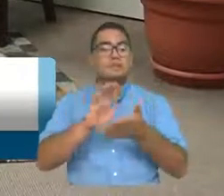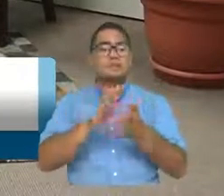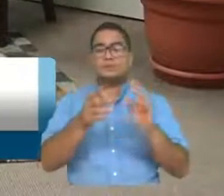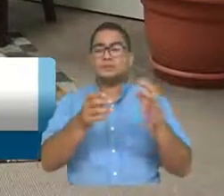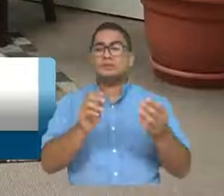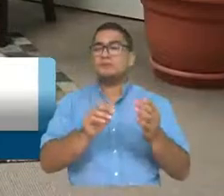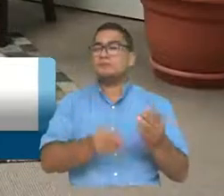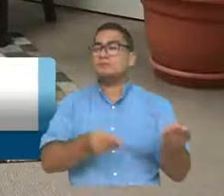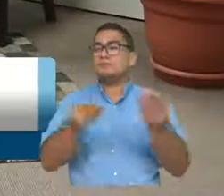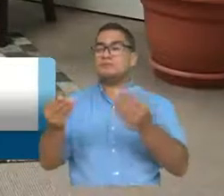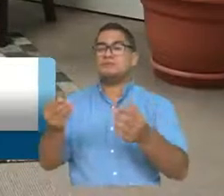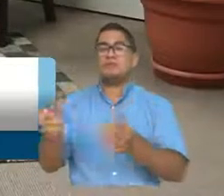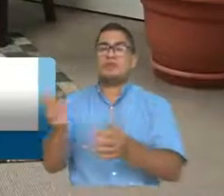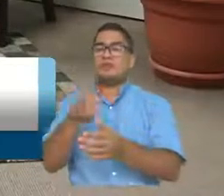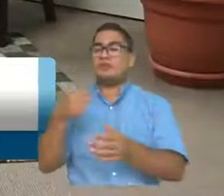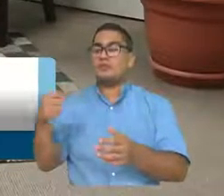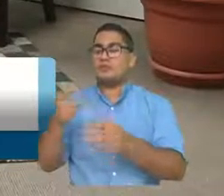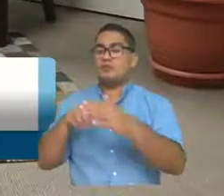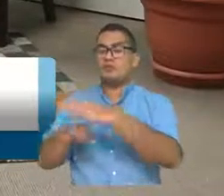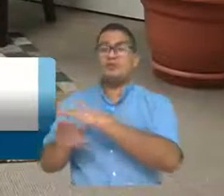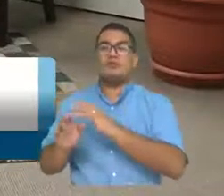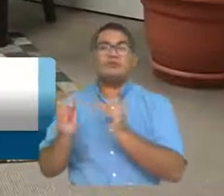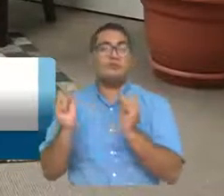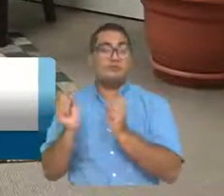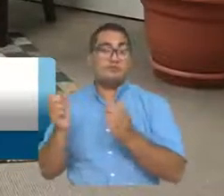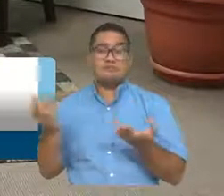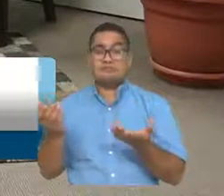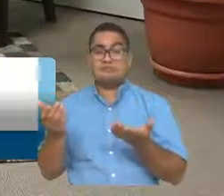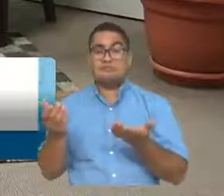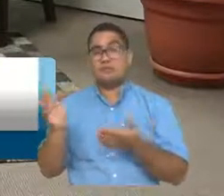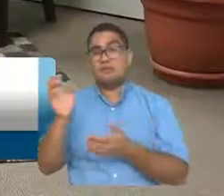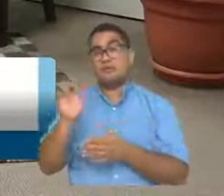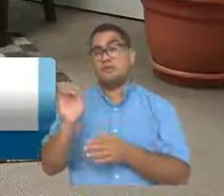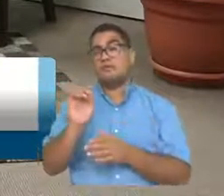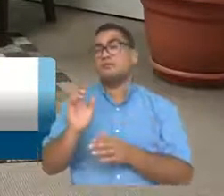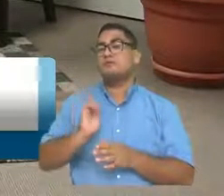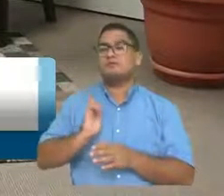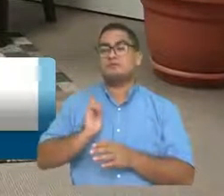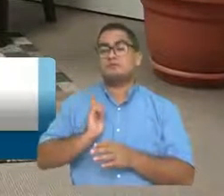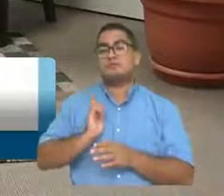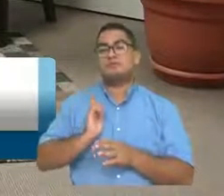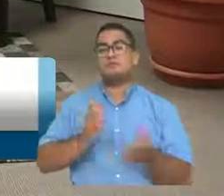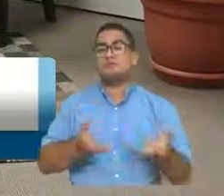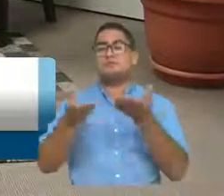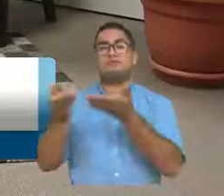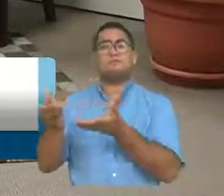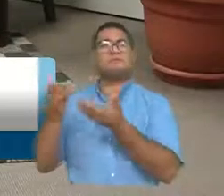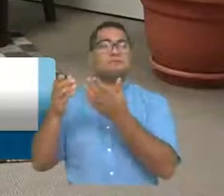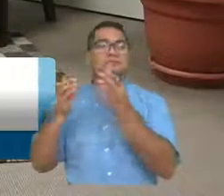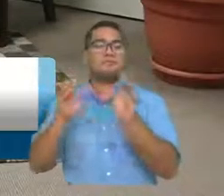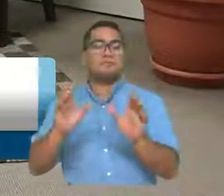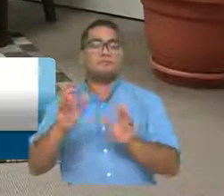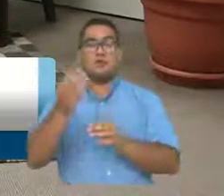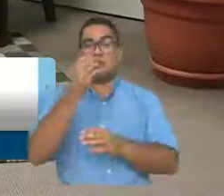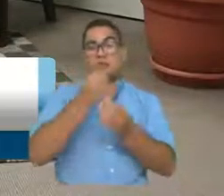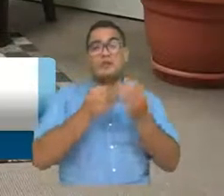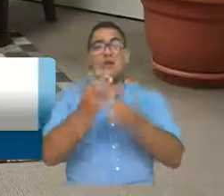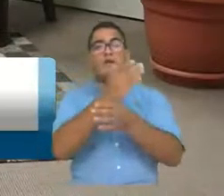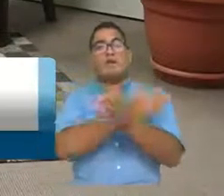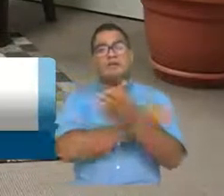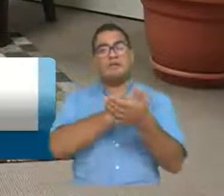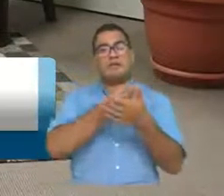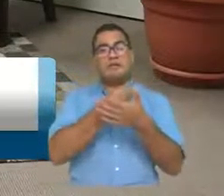Importantísimo, bien lavado, que eche espuma, porque acordemos que la espuma es lo que elimina, ¿verdad?, lo que es el